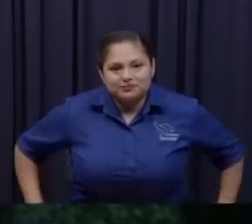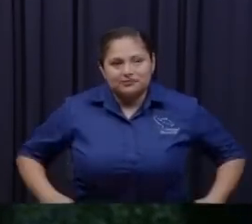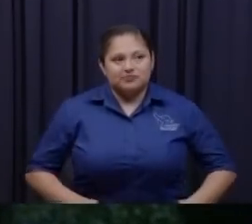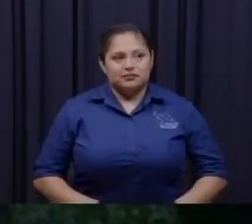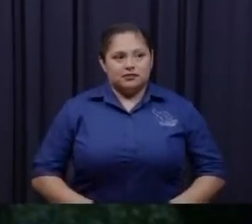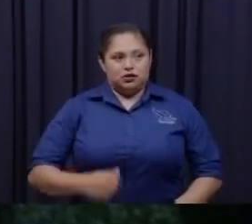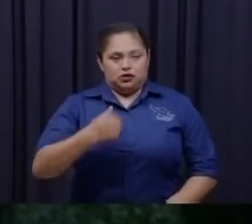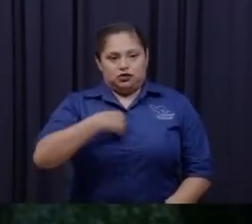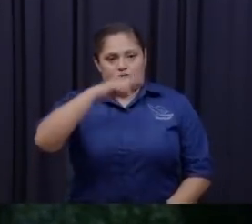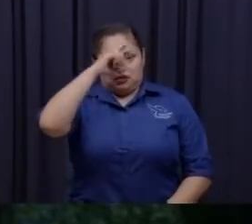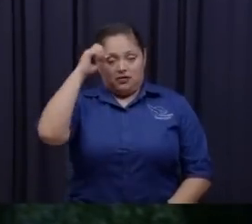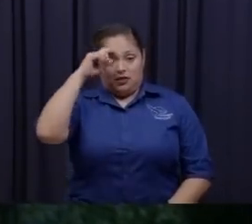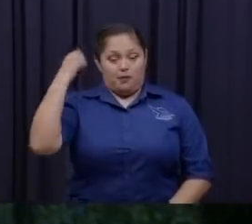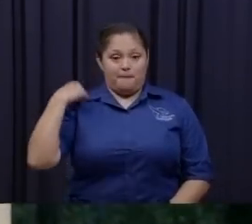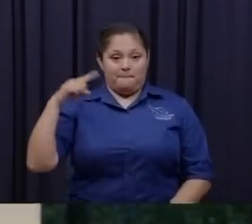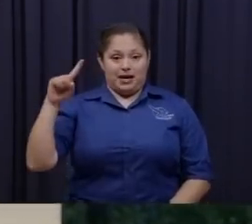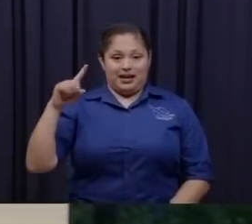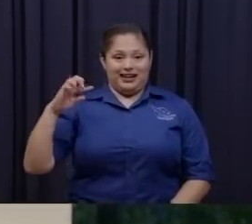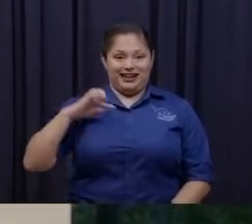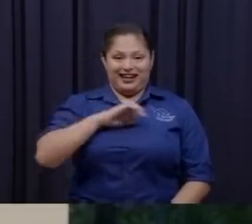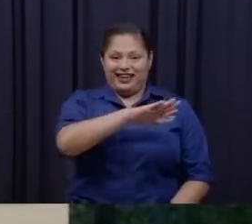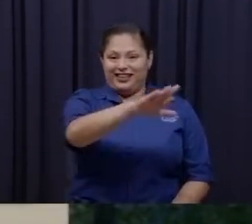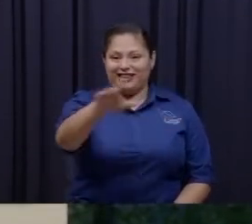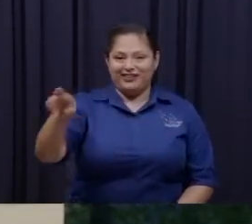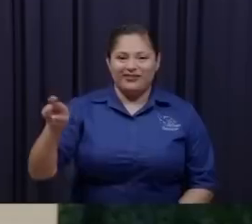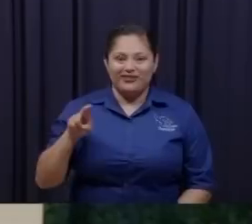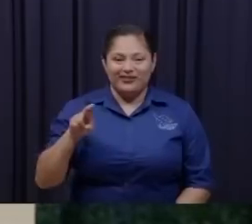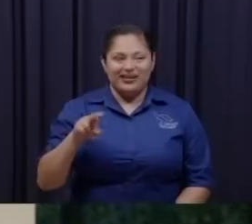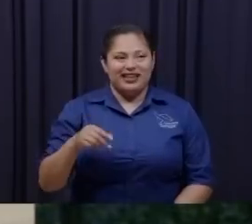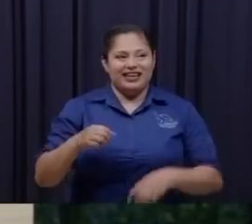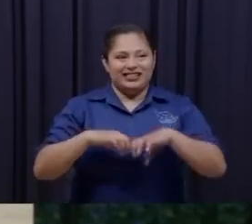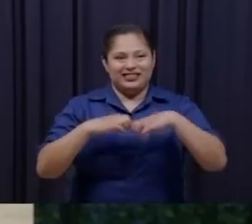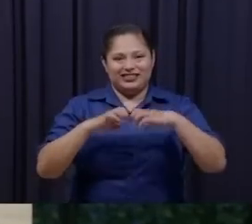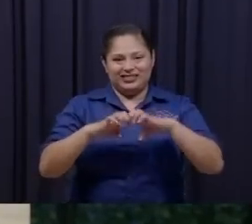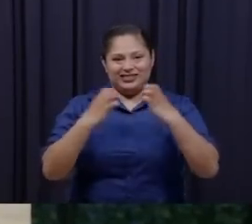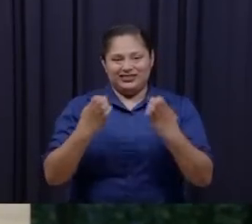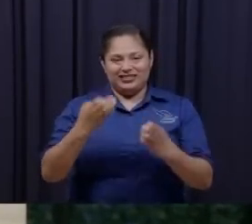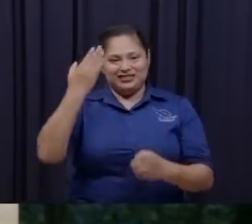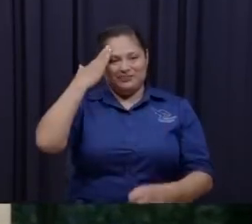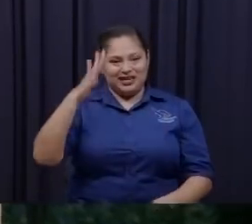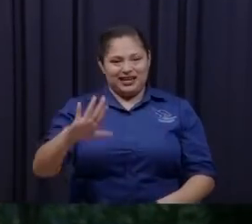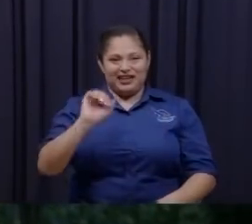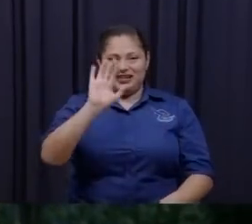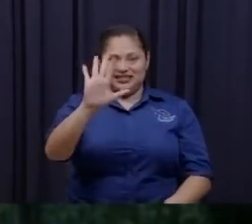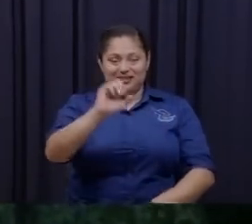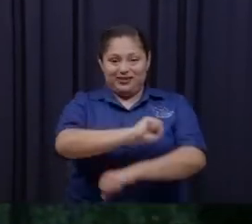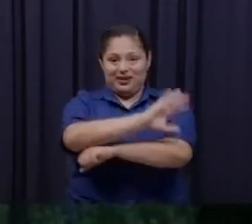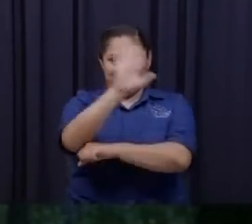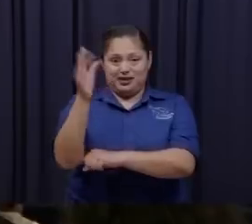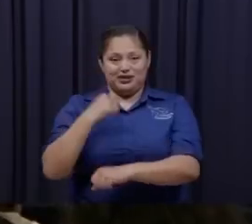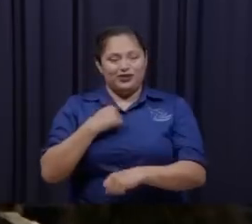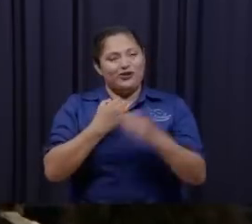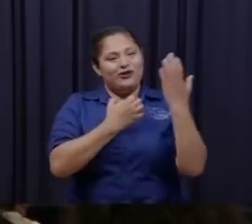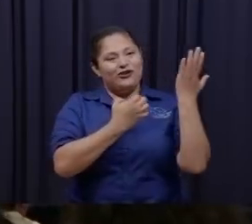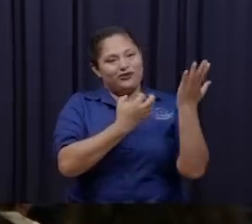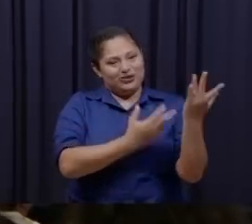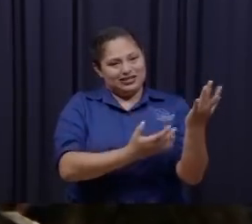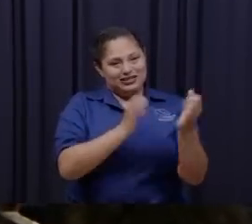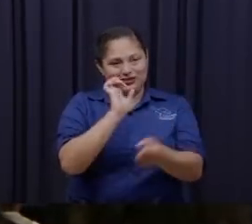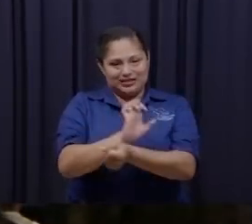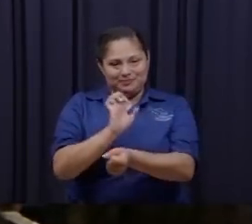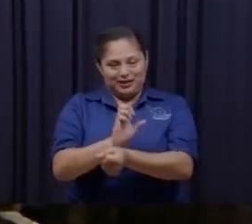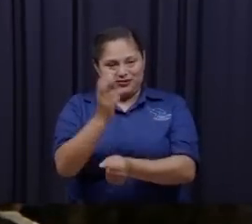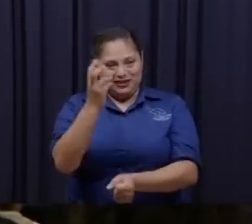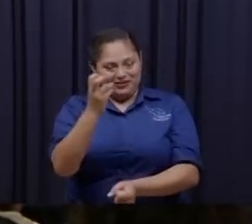yo trabajo para el reino. Así que mañana a las 5 de la mañana lo espero otra vez para